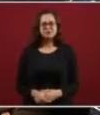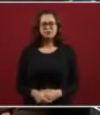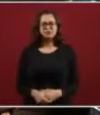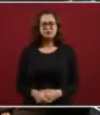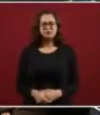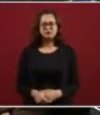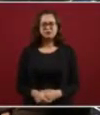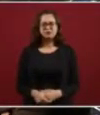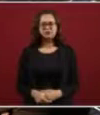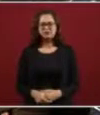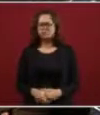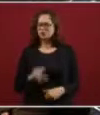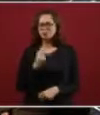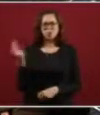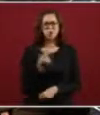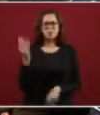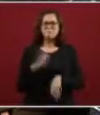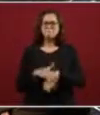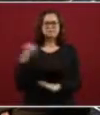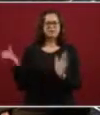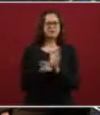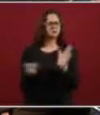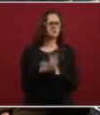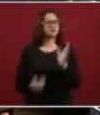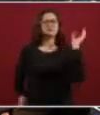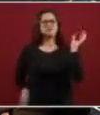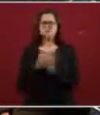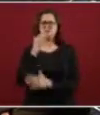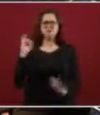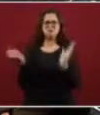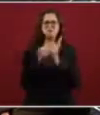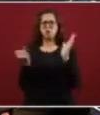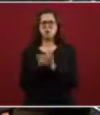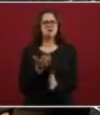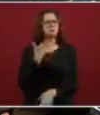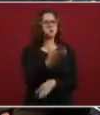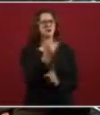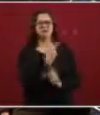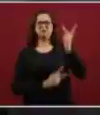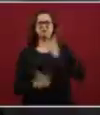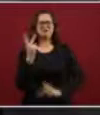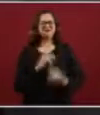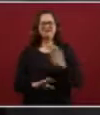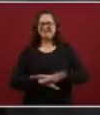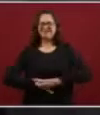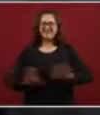No hace falta aumentar impuestos, ni crear impuestos nuevos, ni endeudar al país.